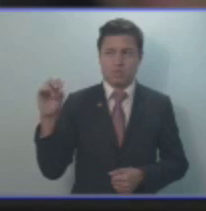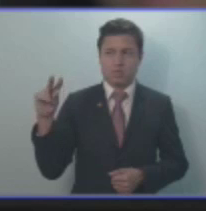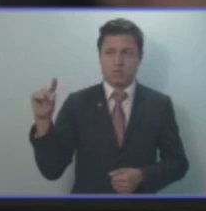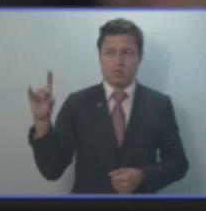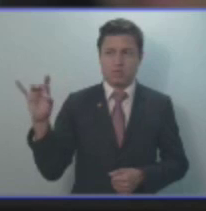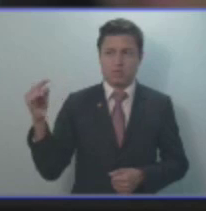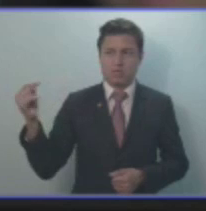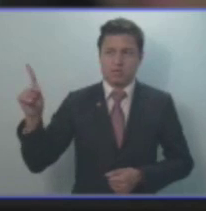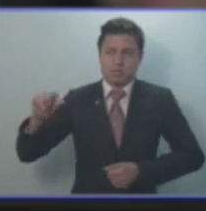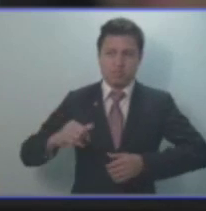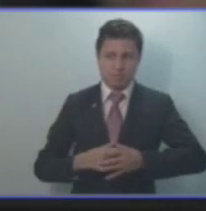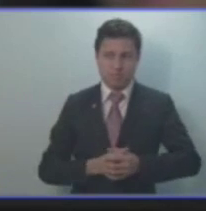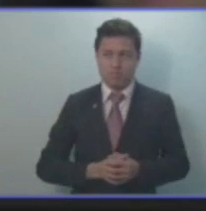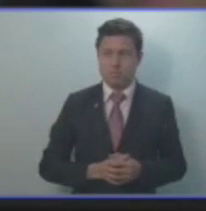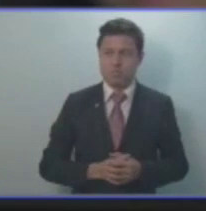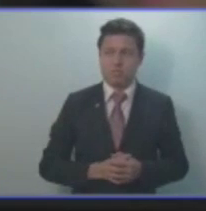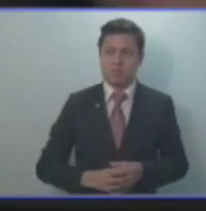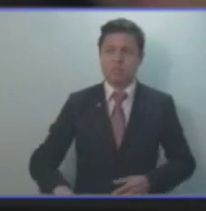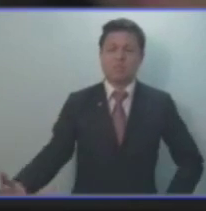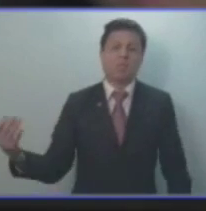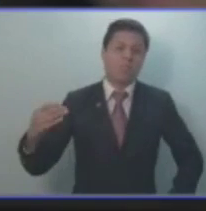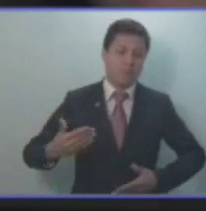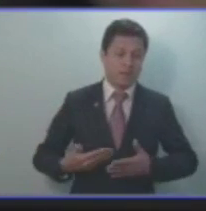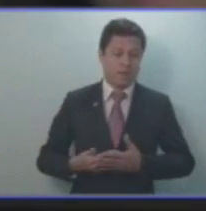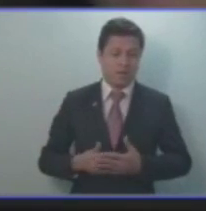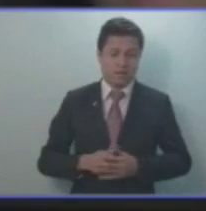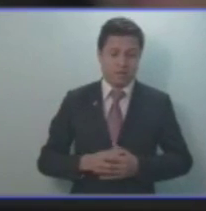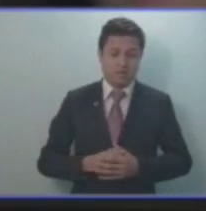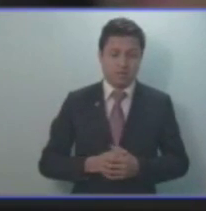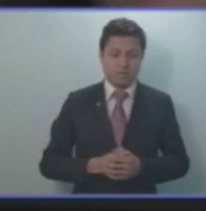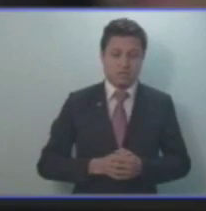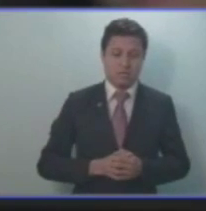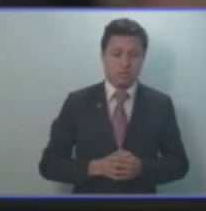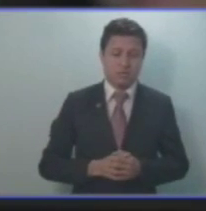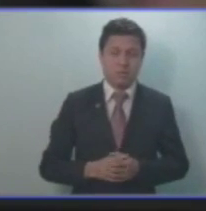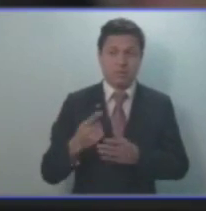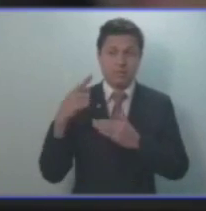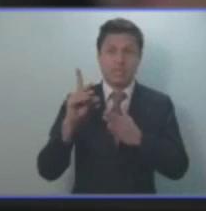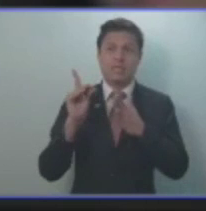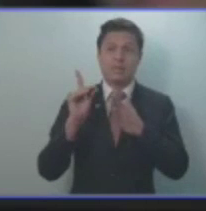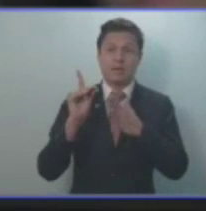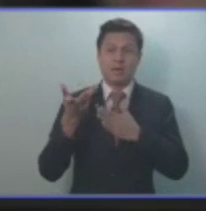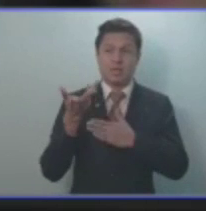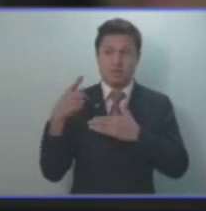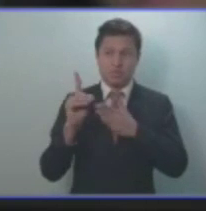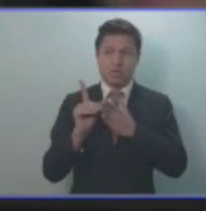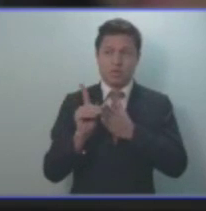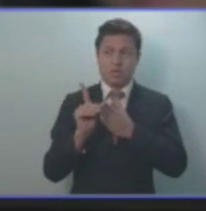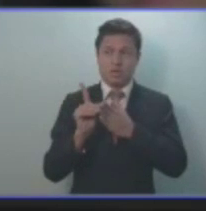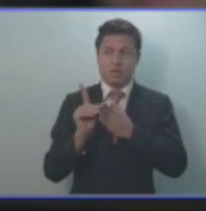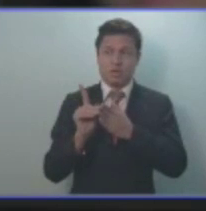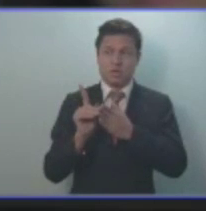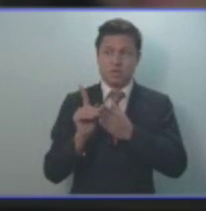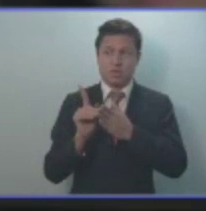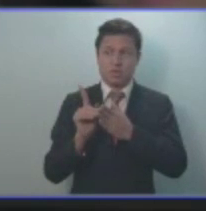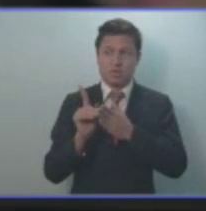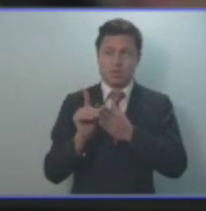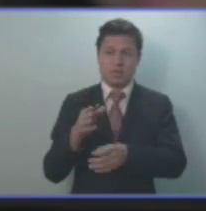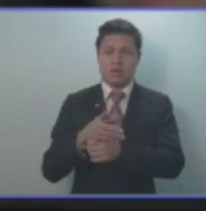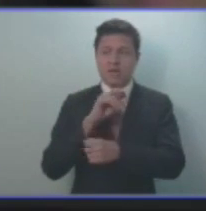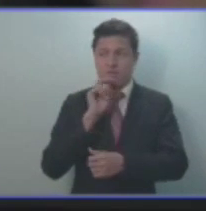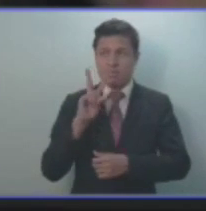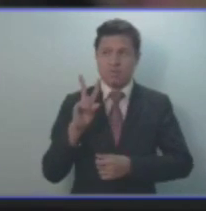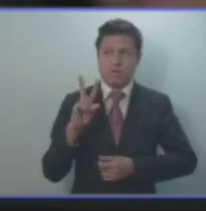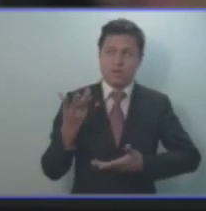2138-2-2018-1, el cual contiene iniciativa de diputados del Grupo Parlamentario del